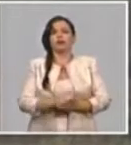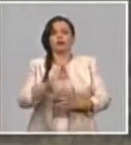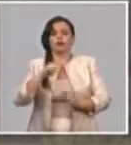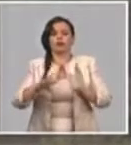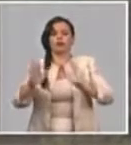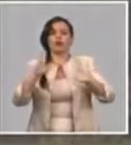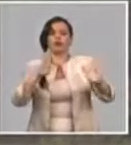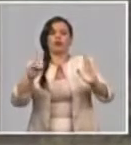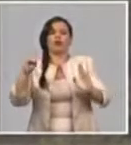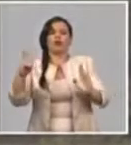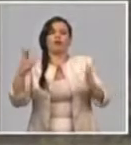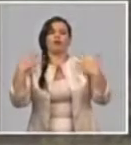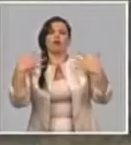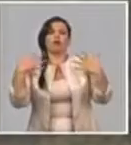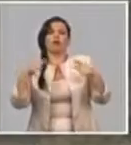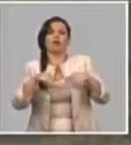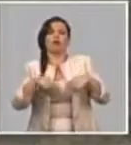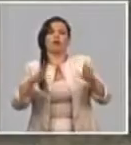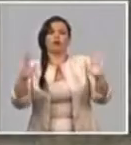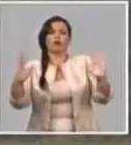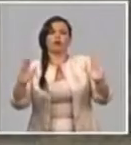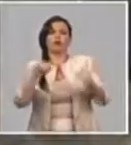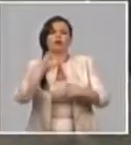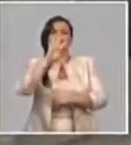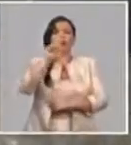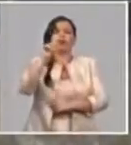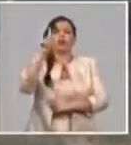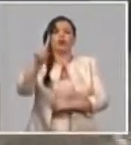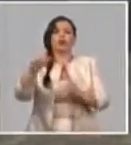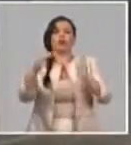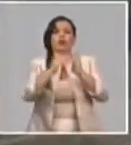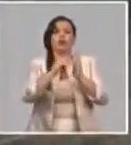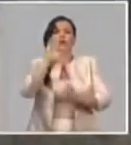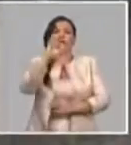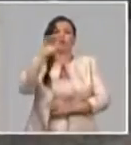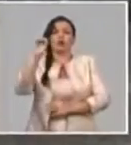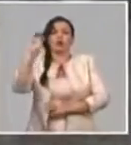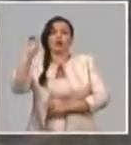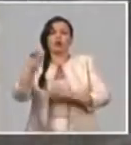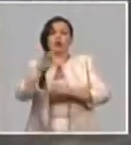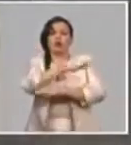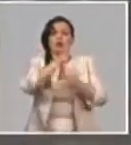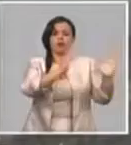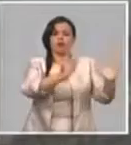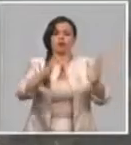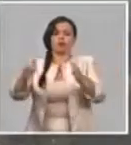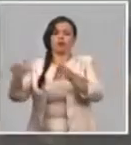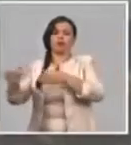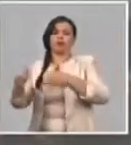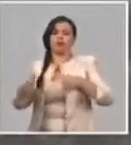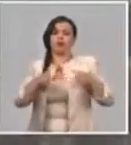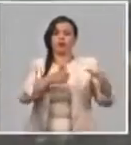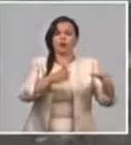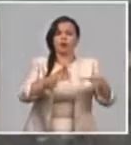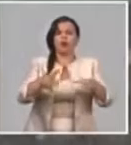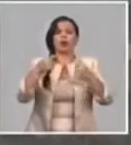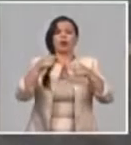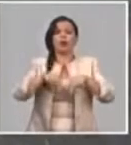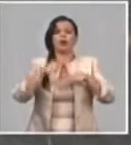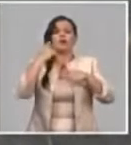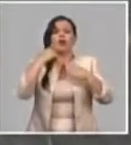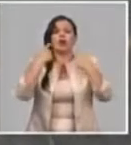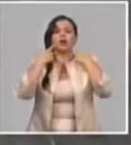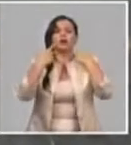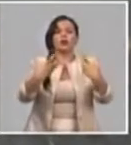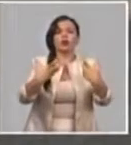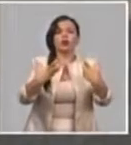planificaron 41.800 hectáreas, pero con el objetivo de emerger como el polo productivo más importante del oriente cubano, se